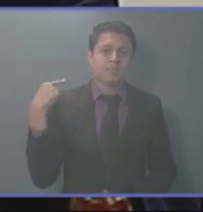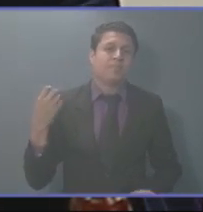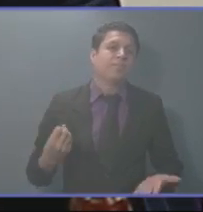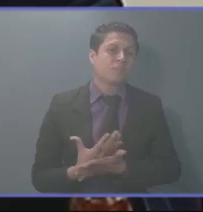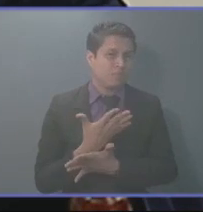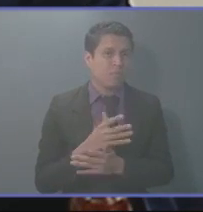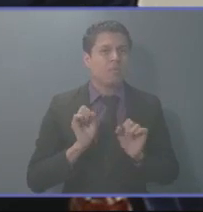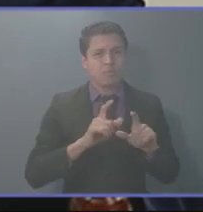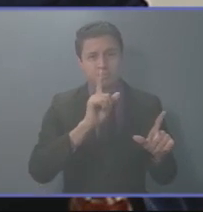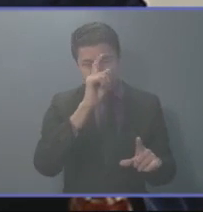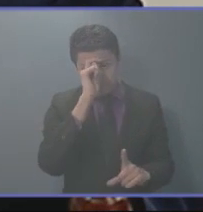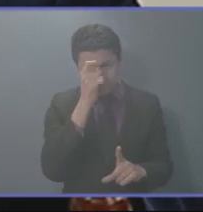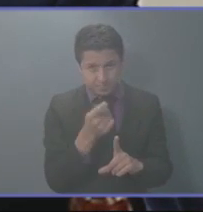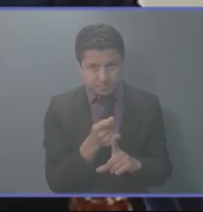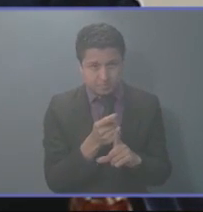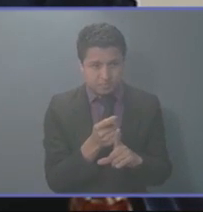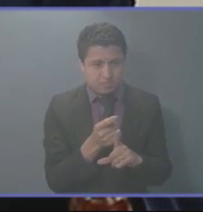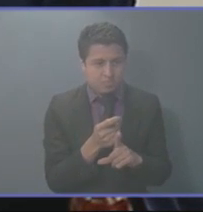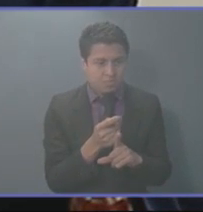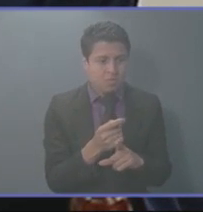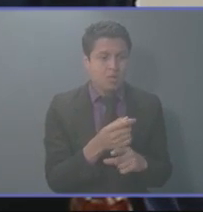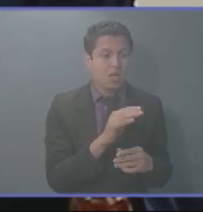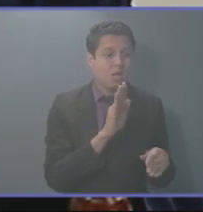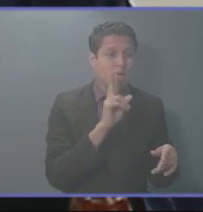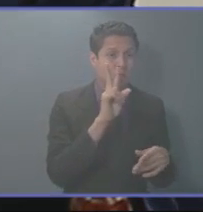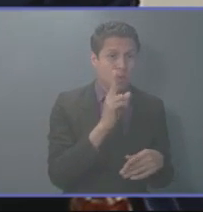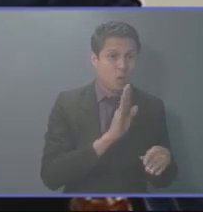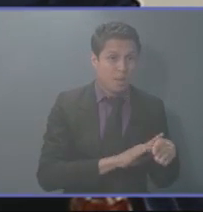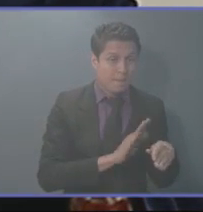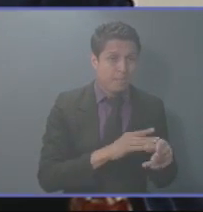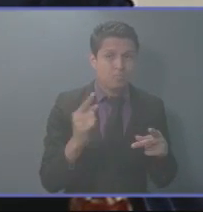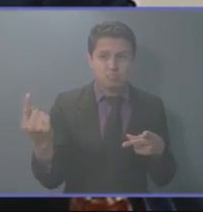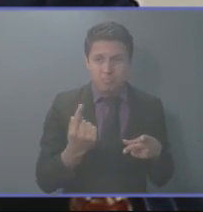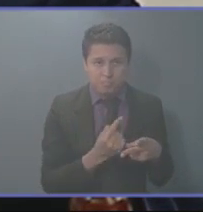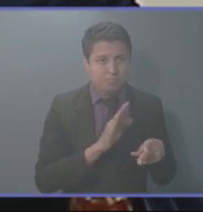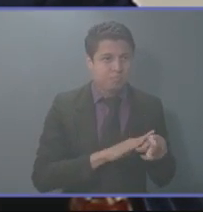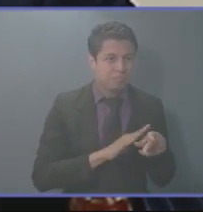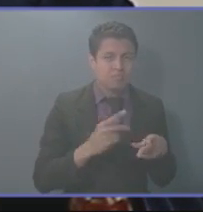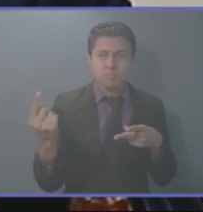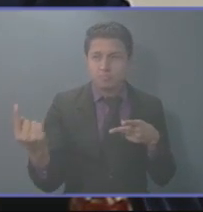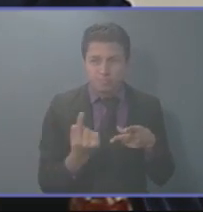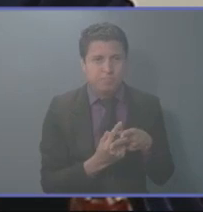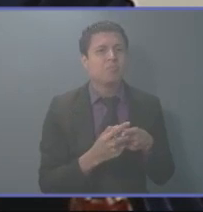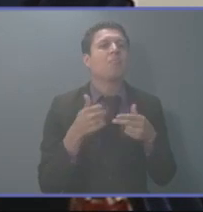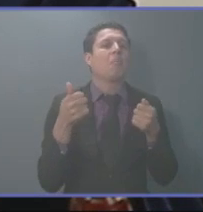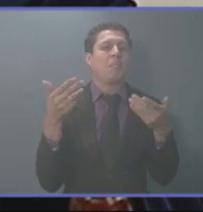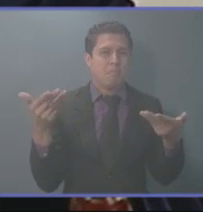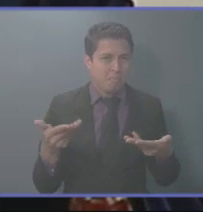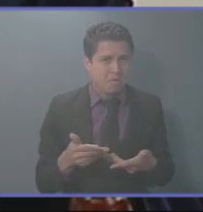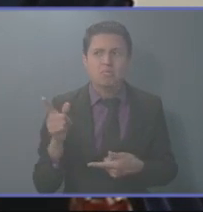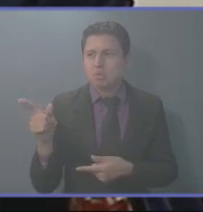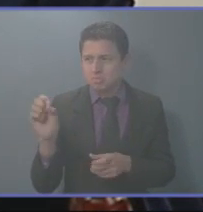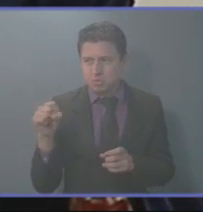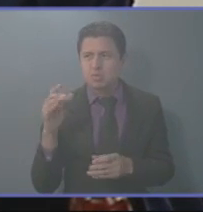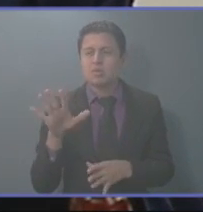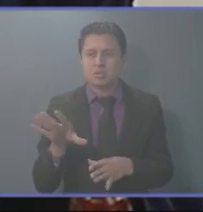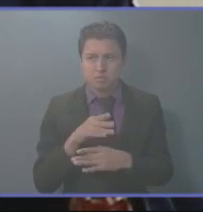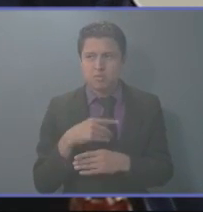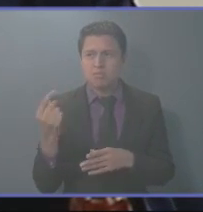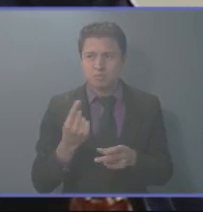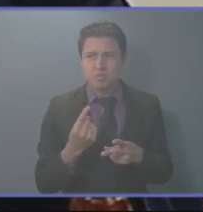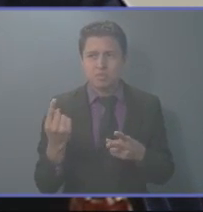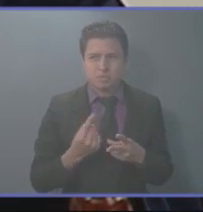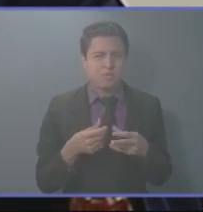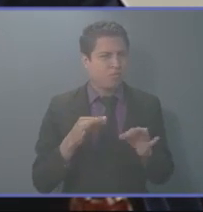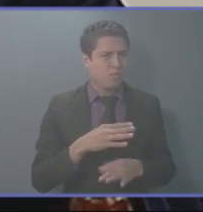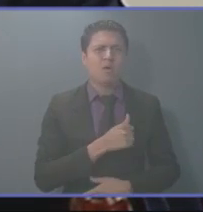Reconocer que acató las dos invitaciones que se le hizo a la Comisión de Trabajo y Previsión Social.